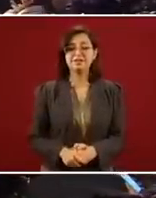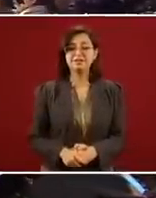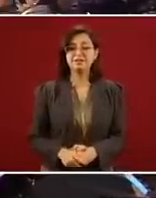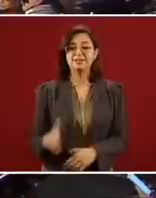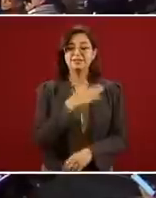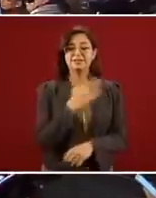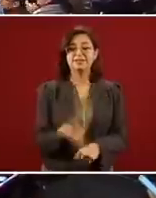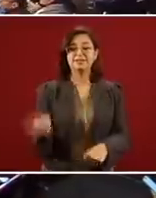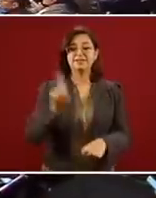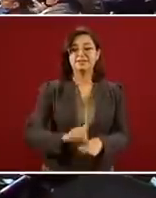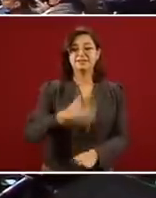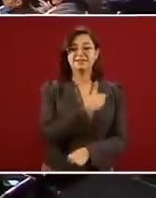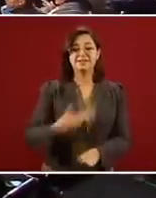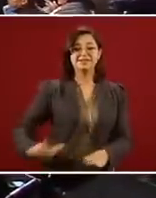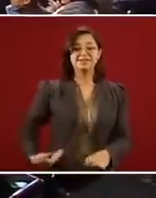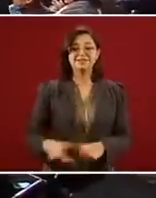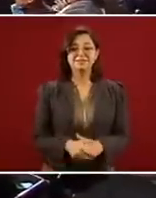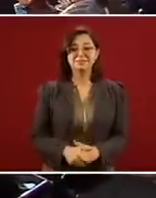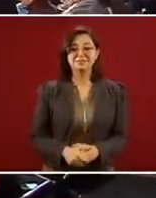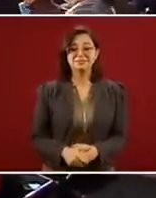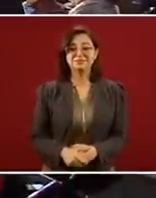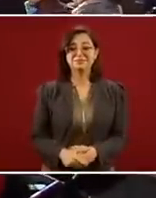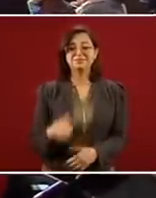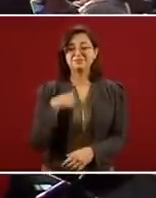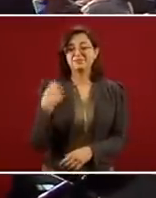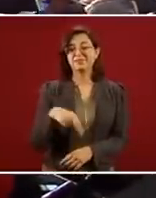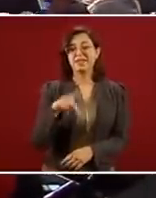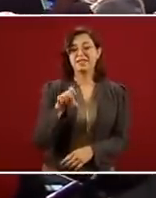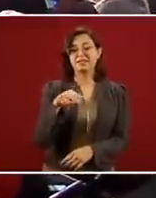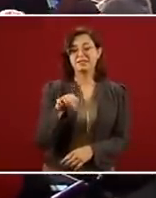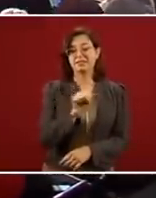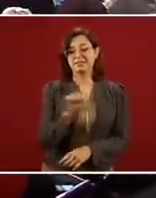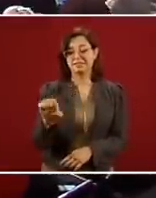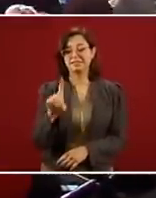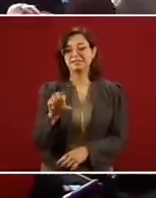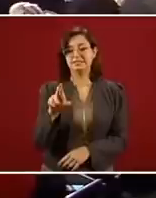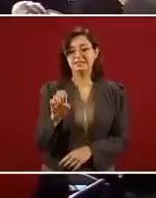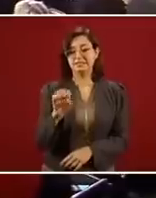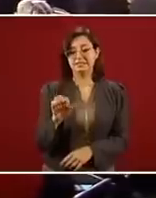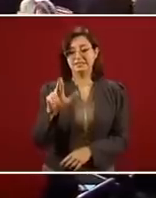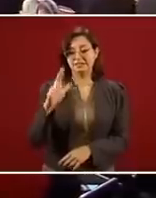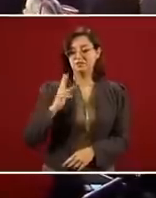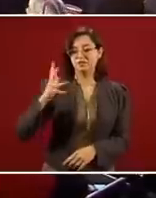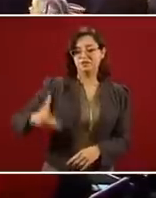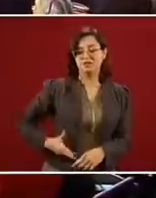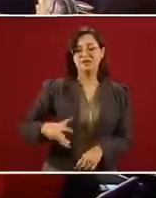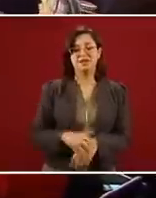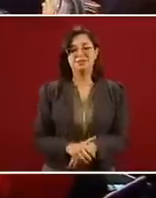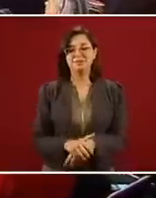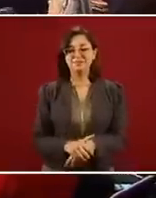Buenos días, señor presidente. Denise Dresser, orgullosamente de Reforma y la revista